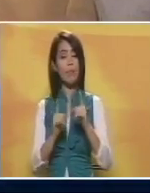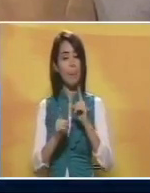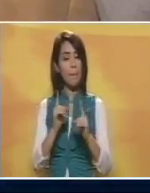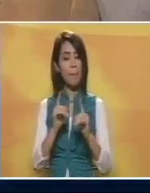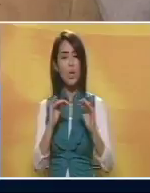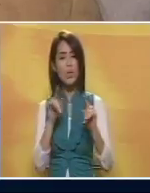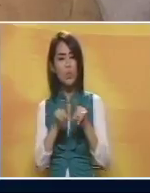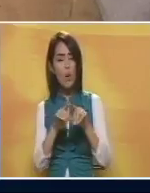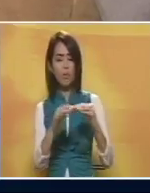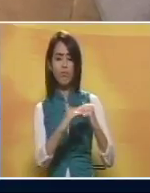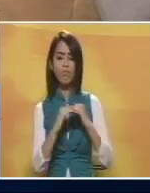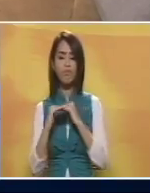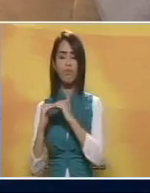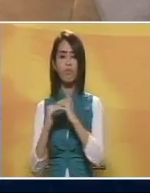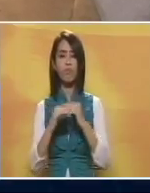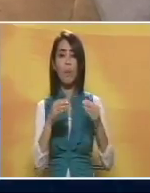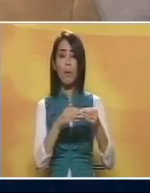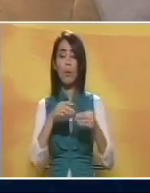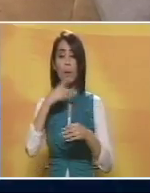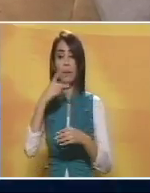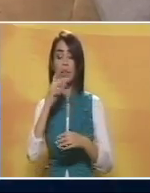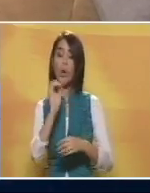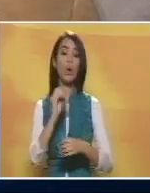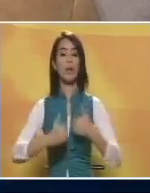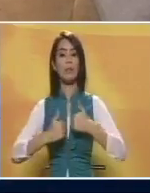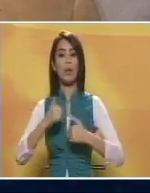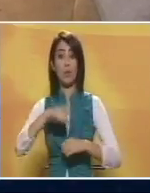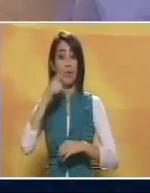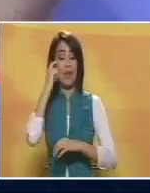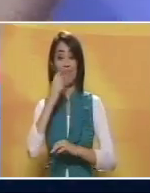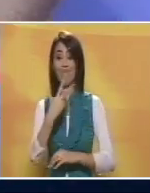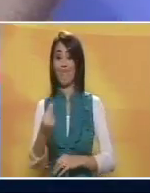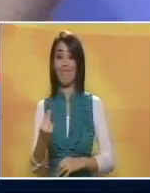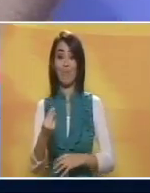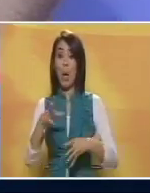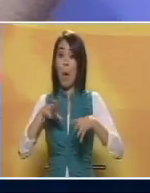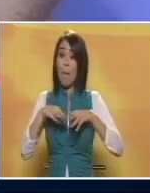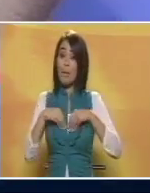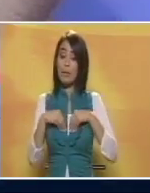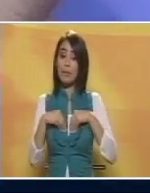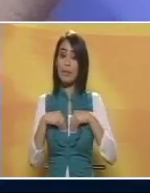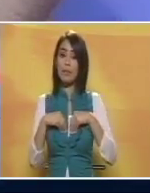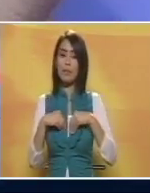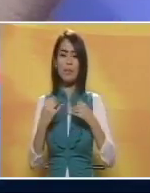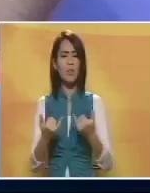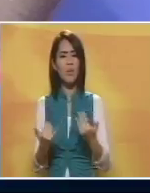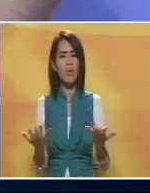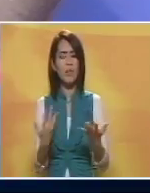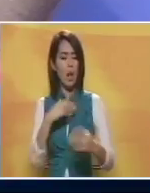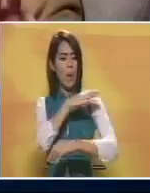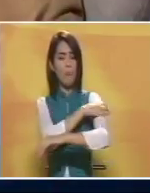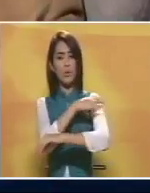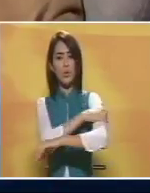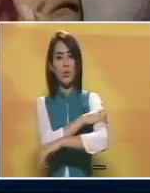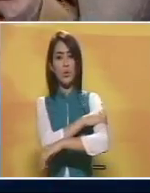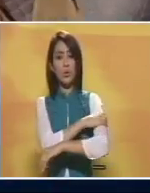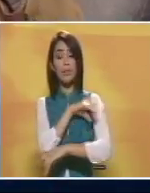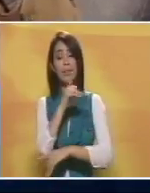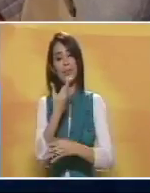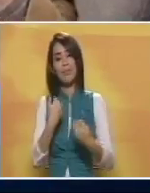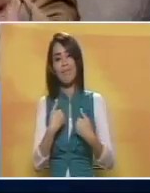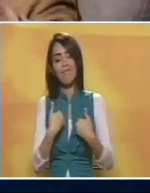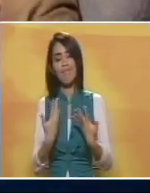igual para todos los partidos o candidatos. Hoy en día no, la abstención está concentrada en la oposición, entonces eso